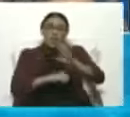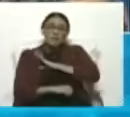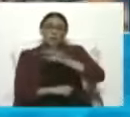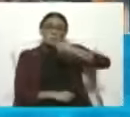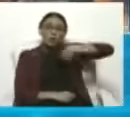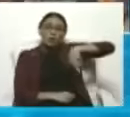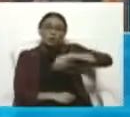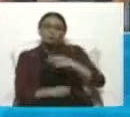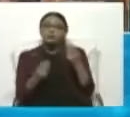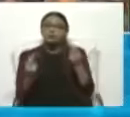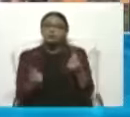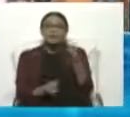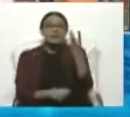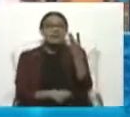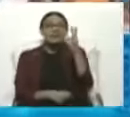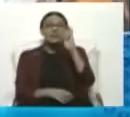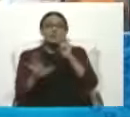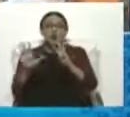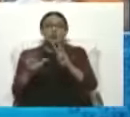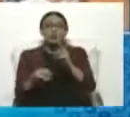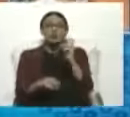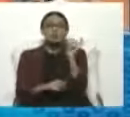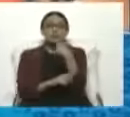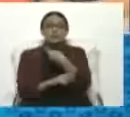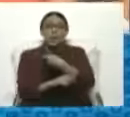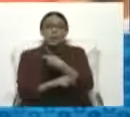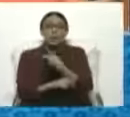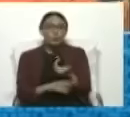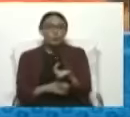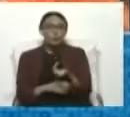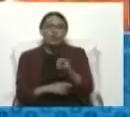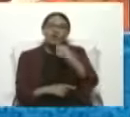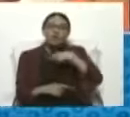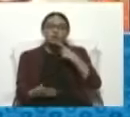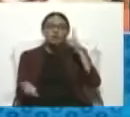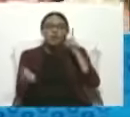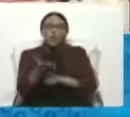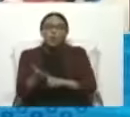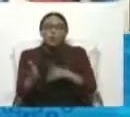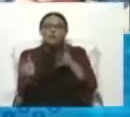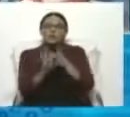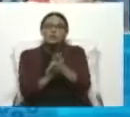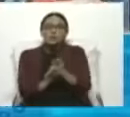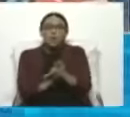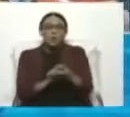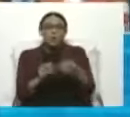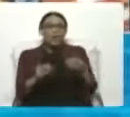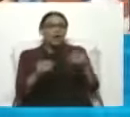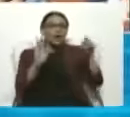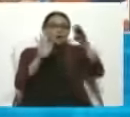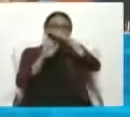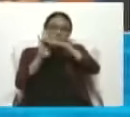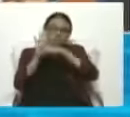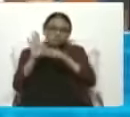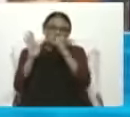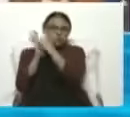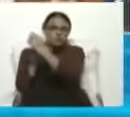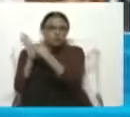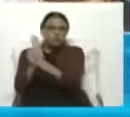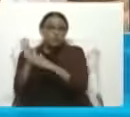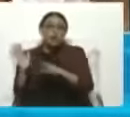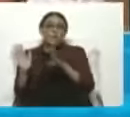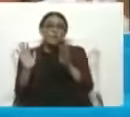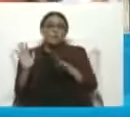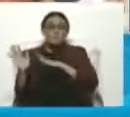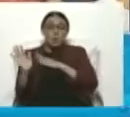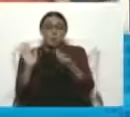votación. Se cumplieron todos los aspectos técnicos, logísticos y operativos